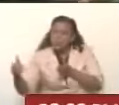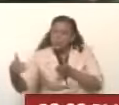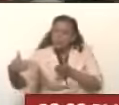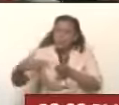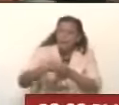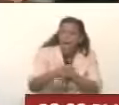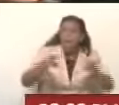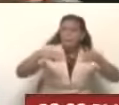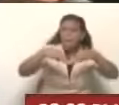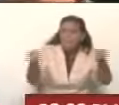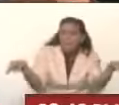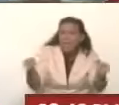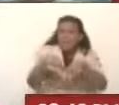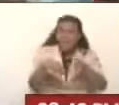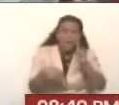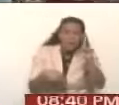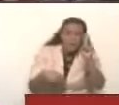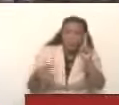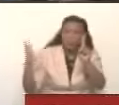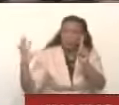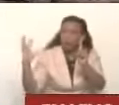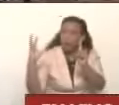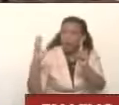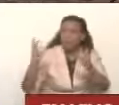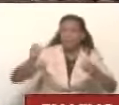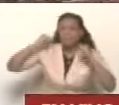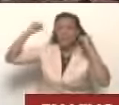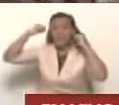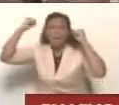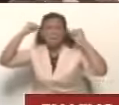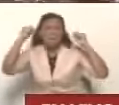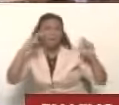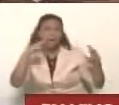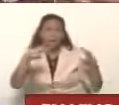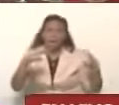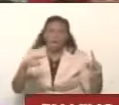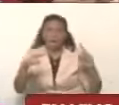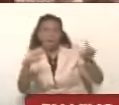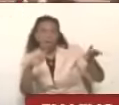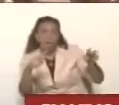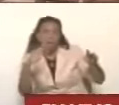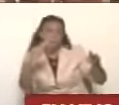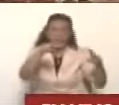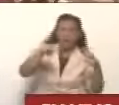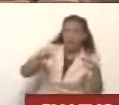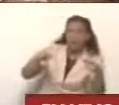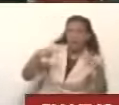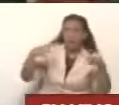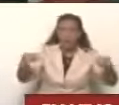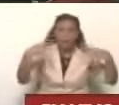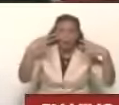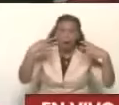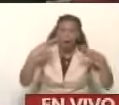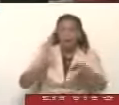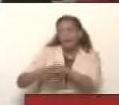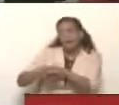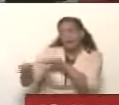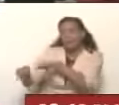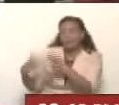a Mamera 1, me doy cuenta que hay gente con pancarta, hay gente por aquí, hay gente gritando. Y yo le dije a